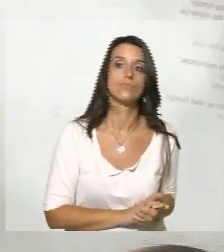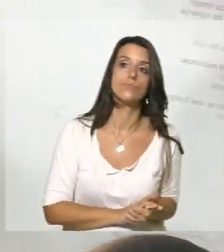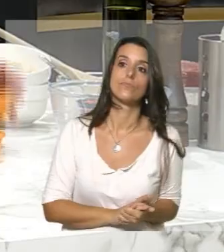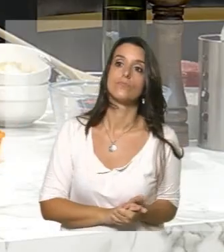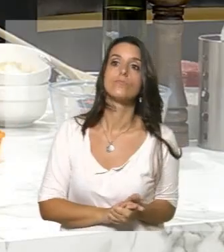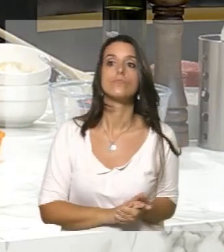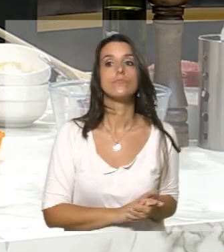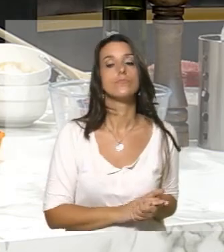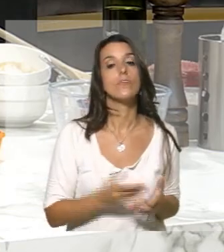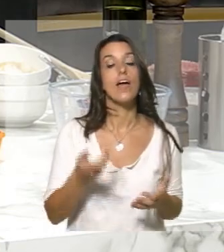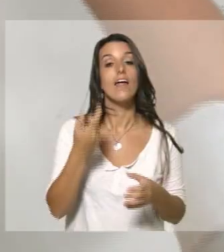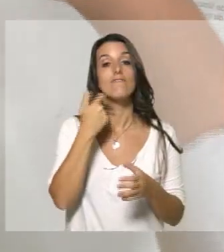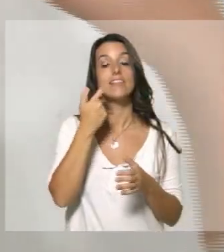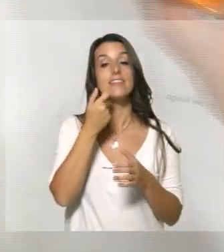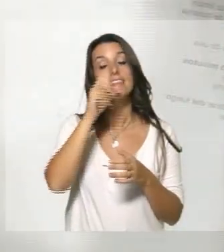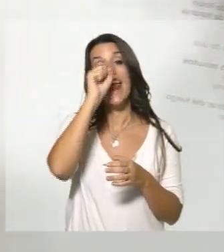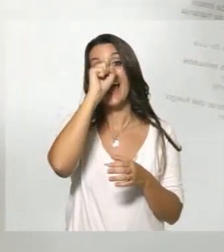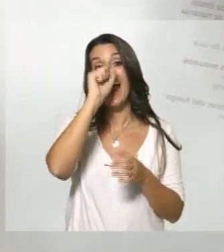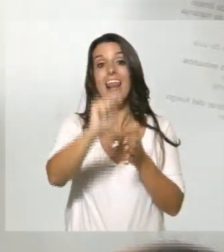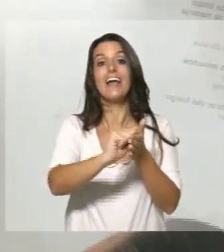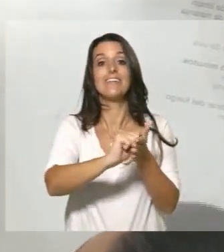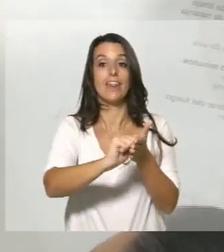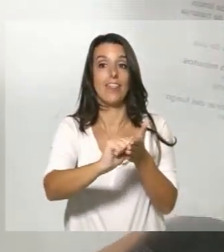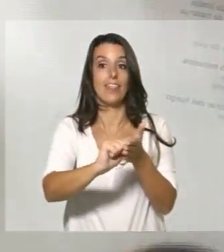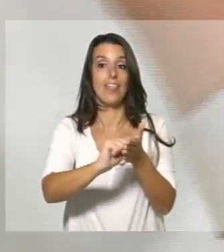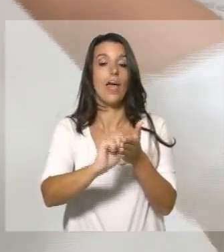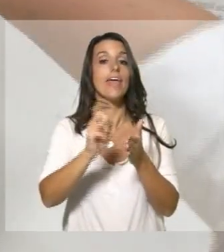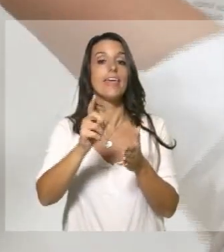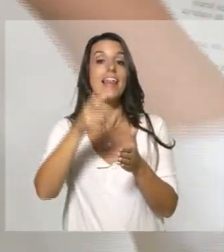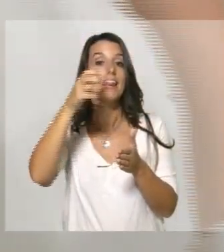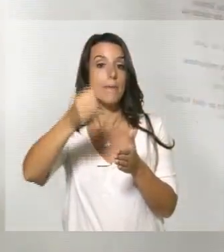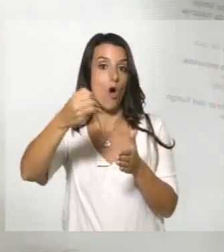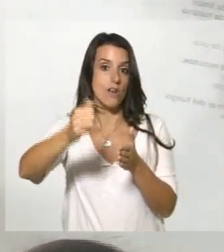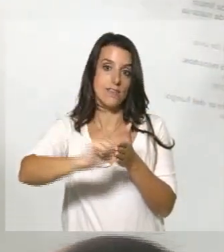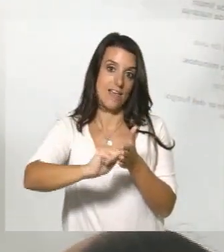Le voy a agregar ralladura de naranja y ralladura de limón.